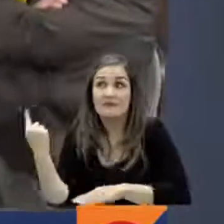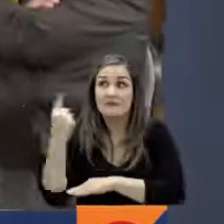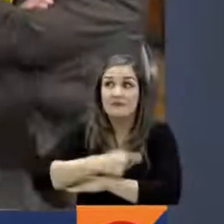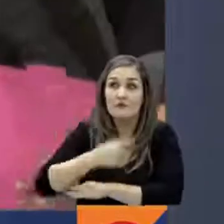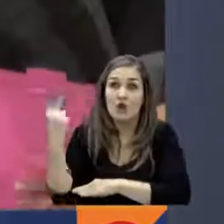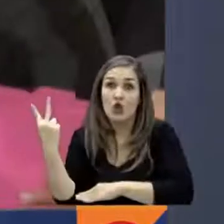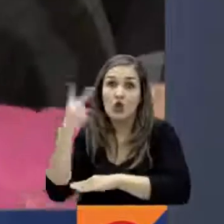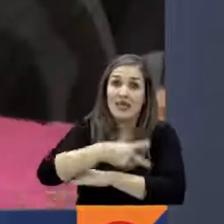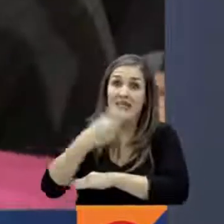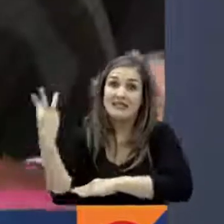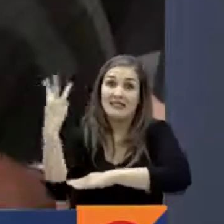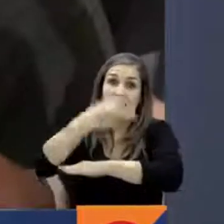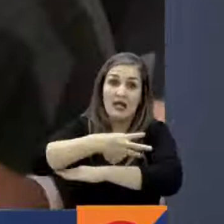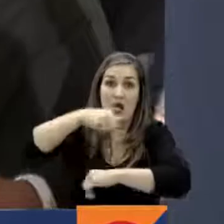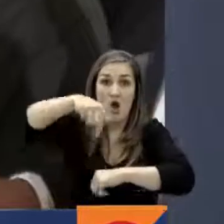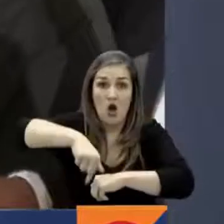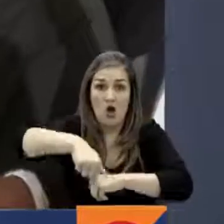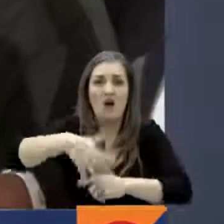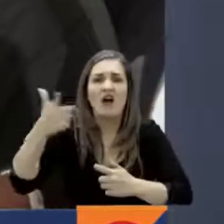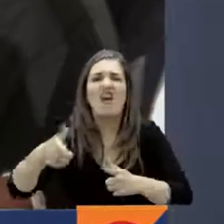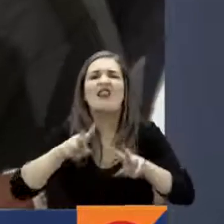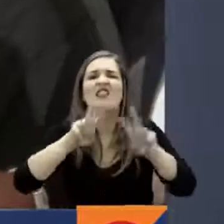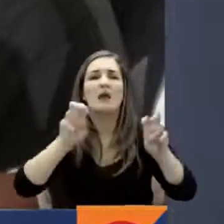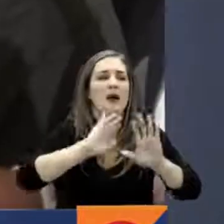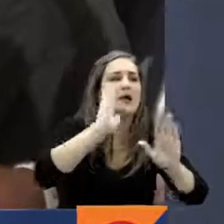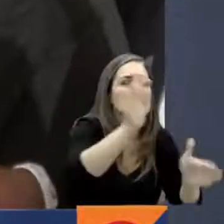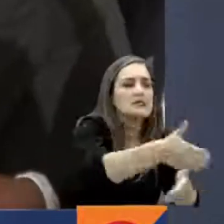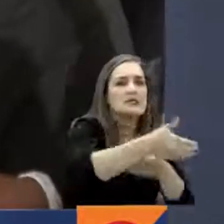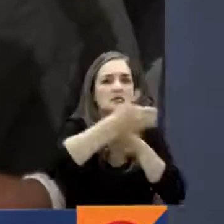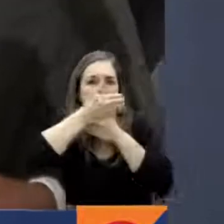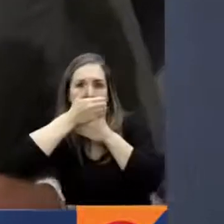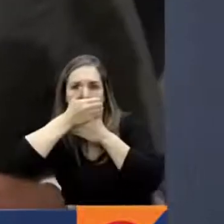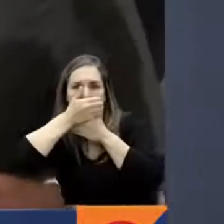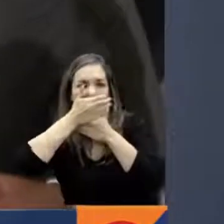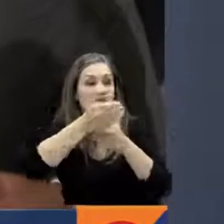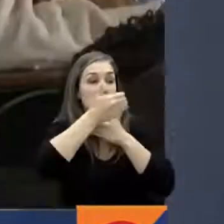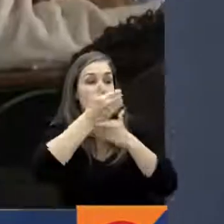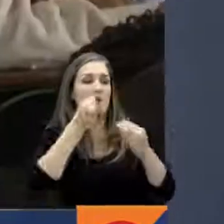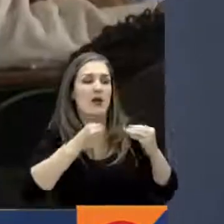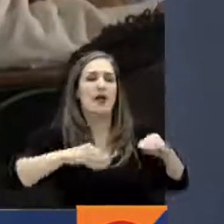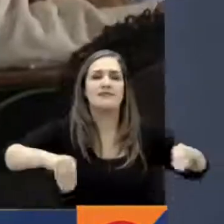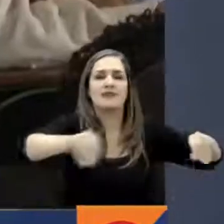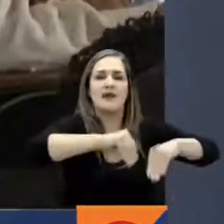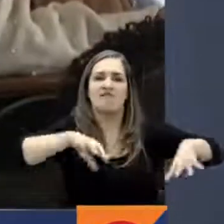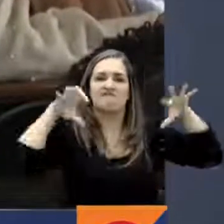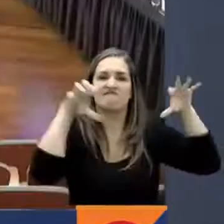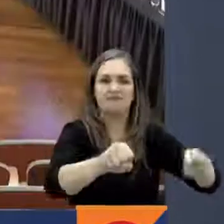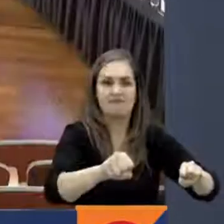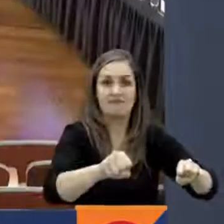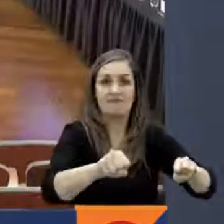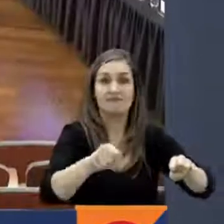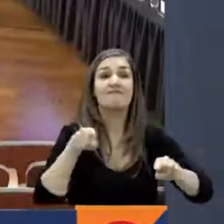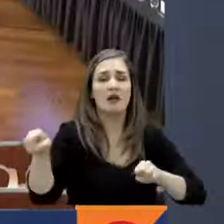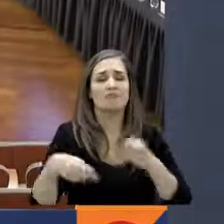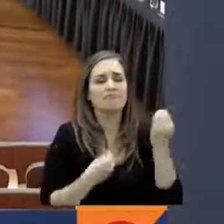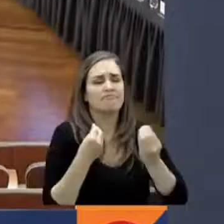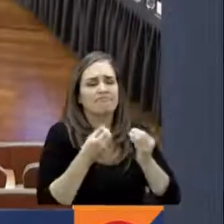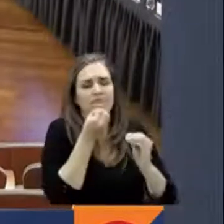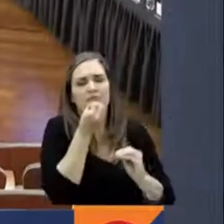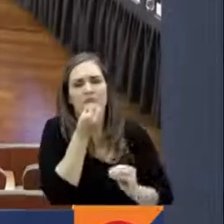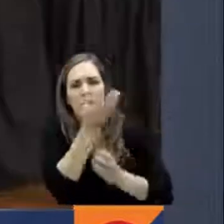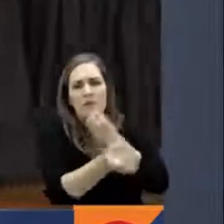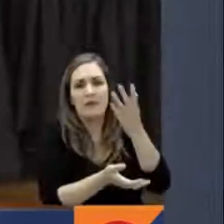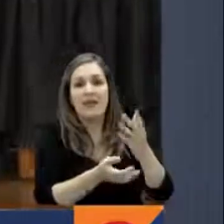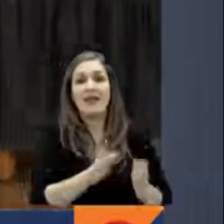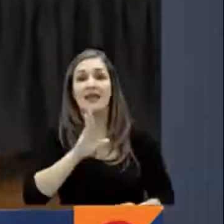hoy tiene que ver con estos secuestros que se realizaban por el control de tierras. En medio de estas nuevas audiencias, pues fue